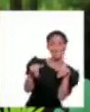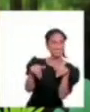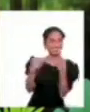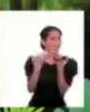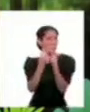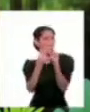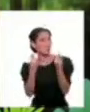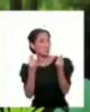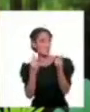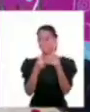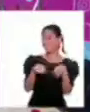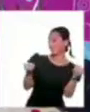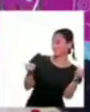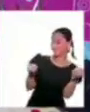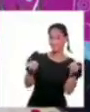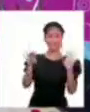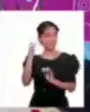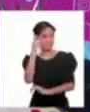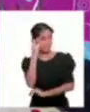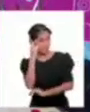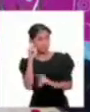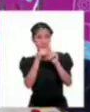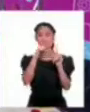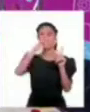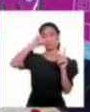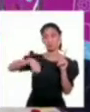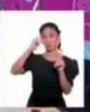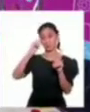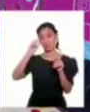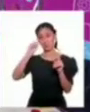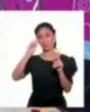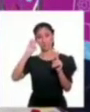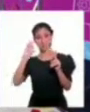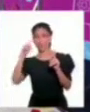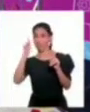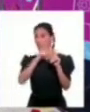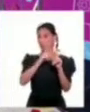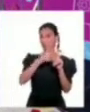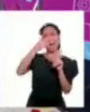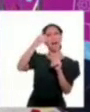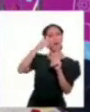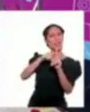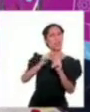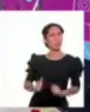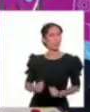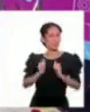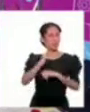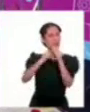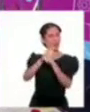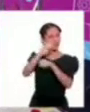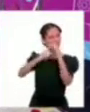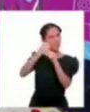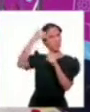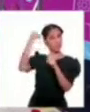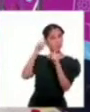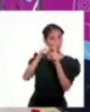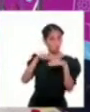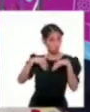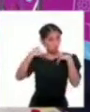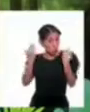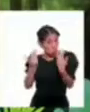muchísimo! ¡Mucho! ¿Crees que si José hubiese vivido hace 200 años, hubiera logrado realizar este